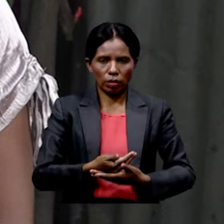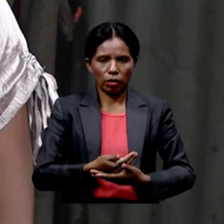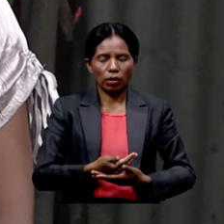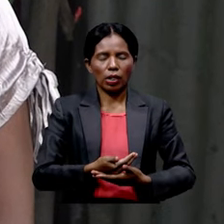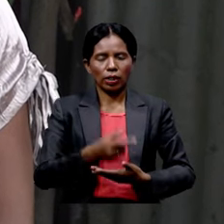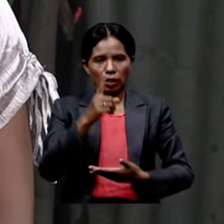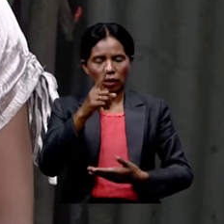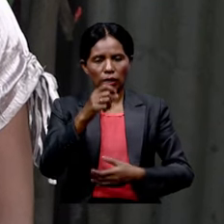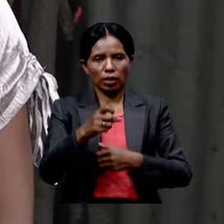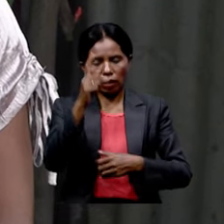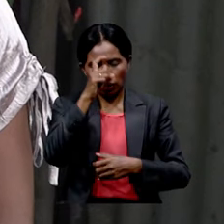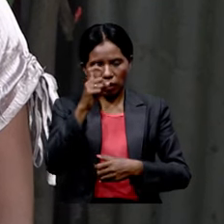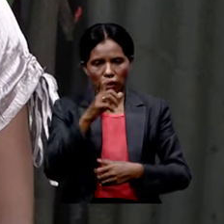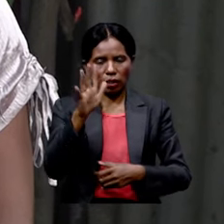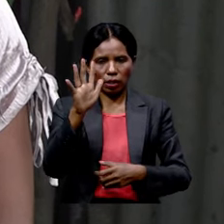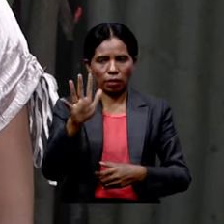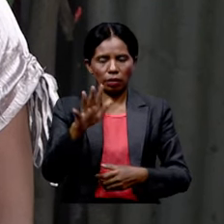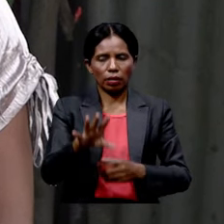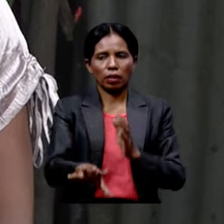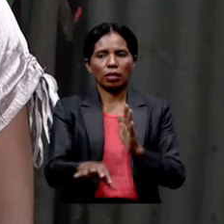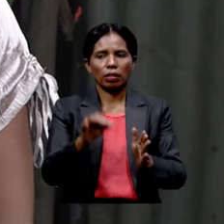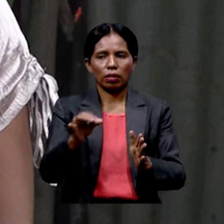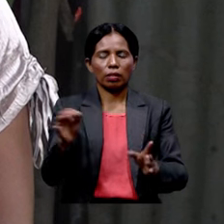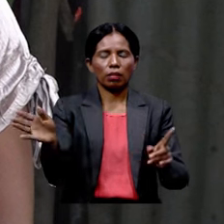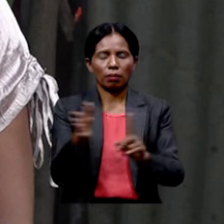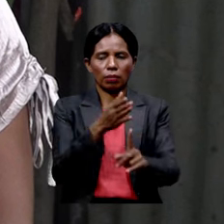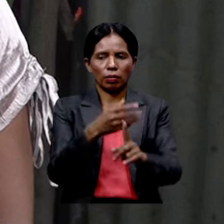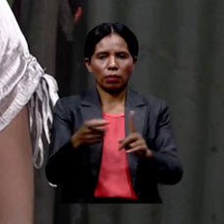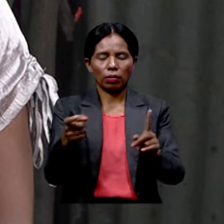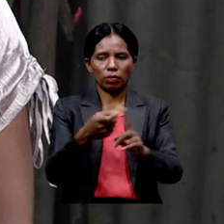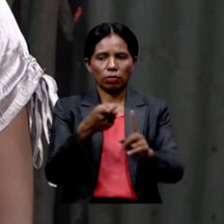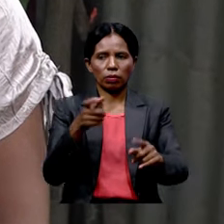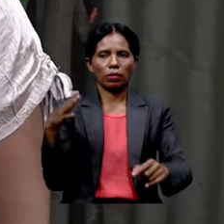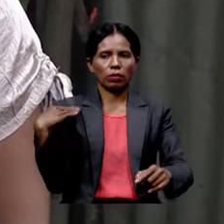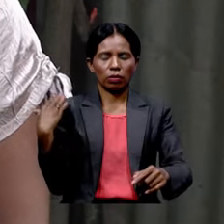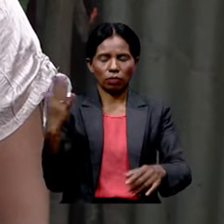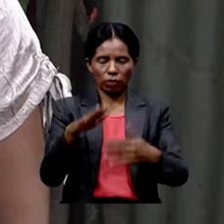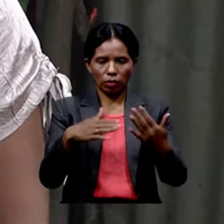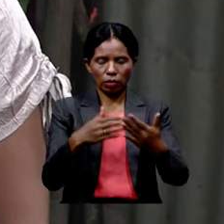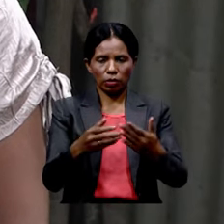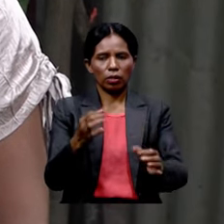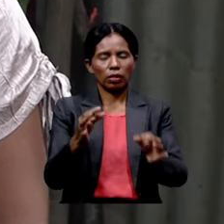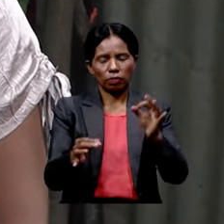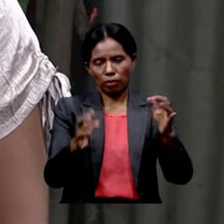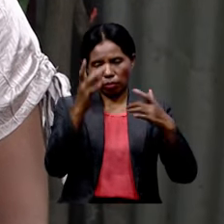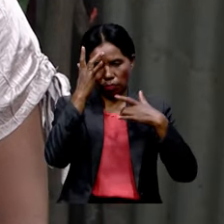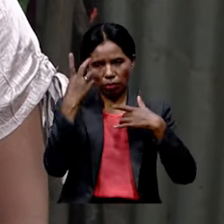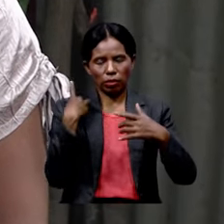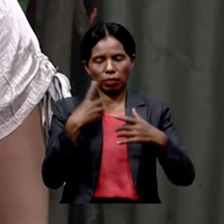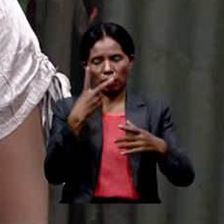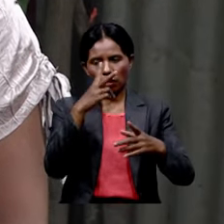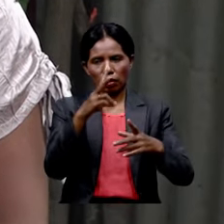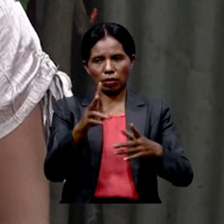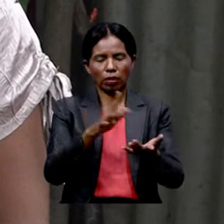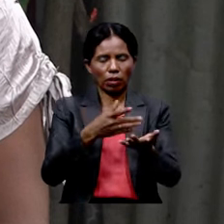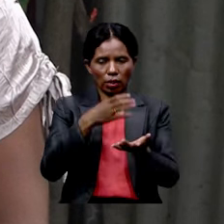lima no fue nda dau ke tantan agresión físico husi joven sira kariknya moras ne itele bele rajolve onyo hemo